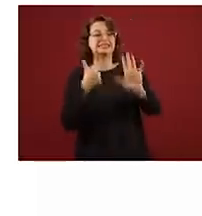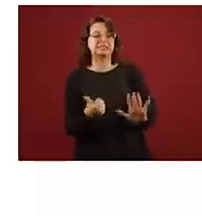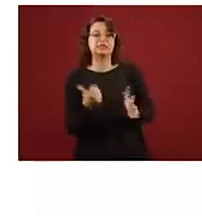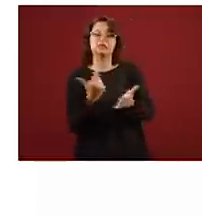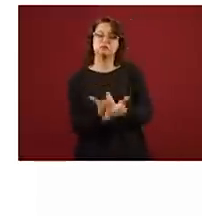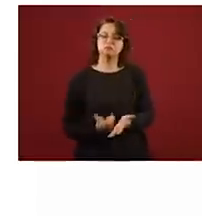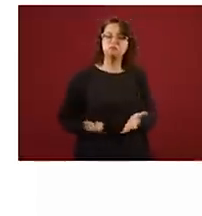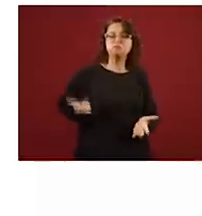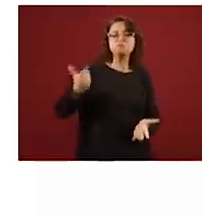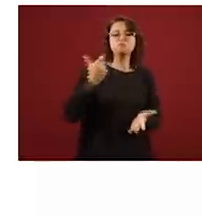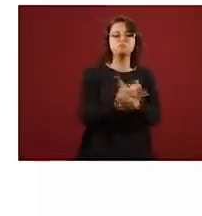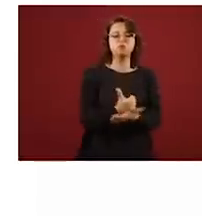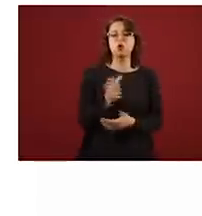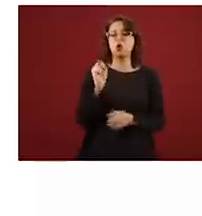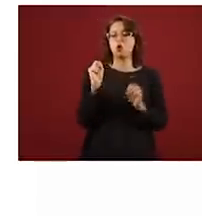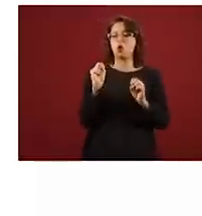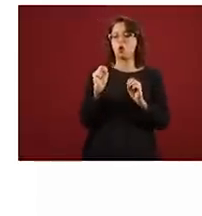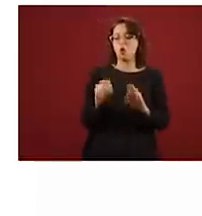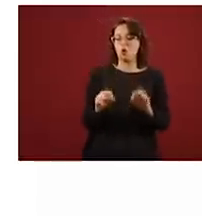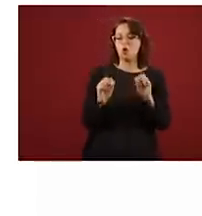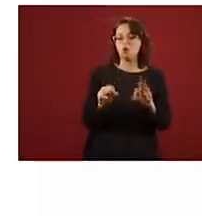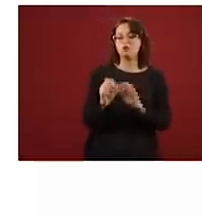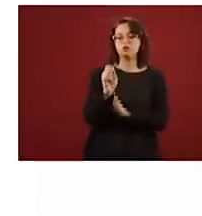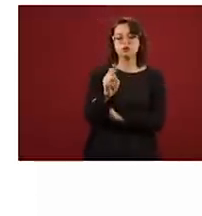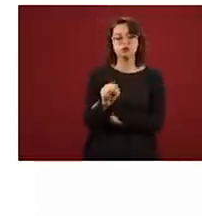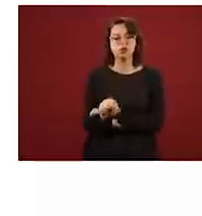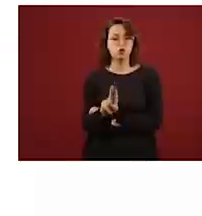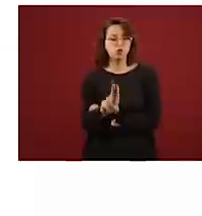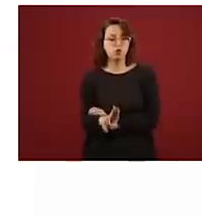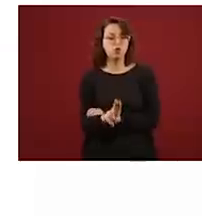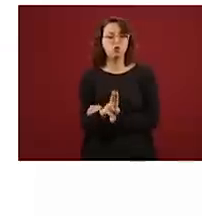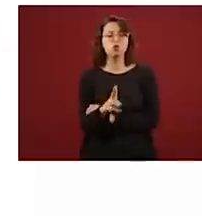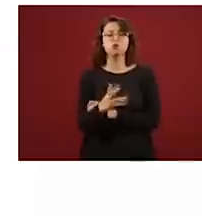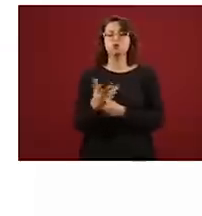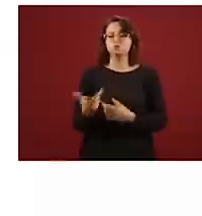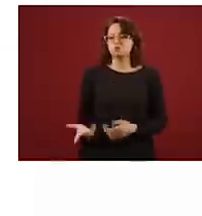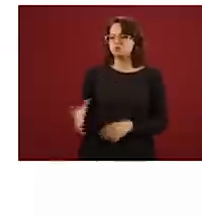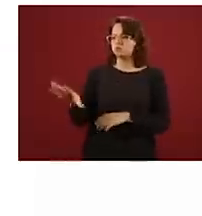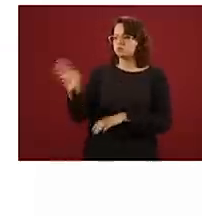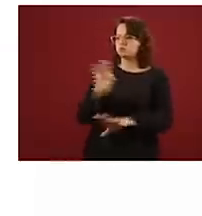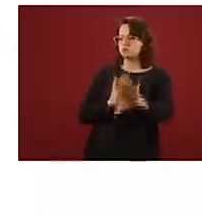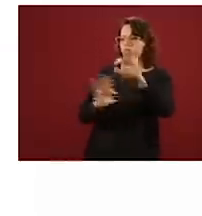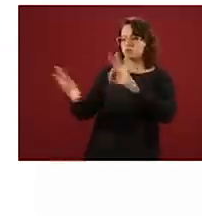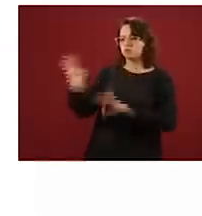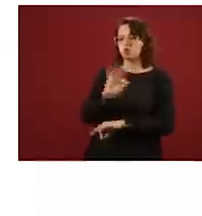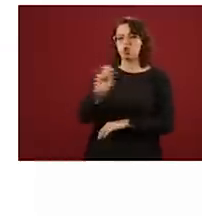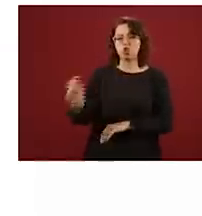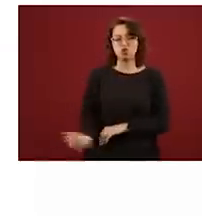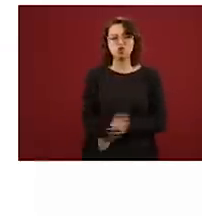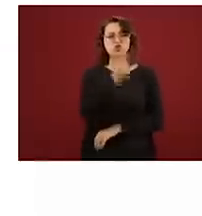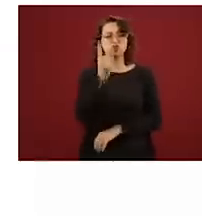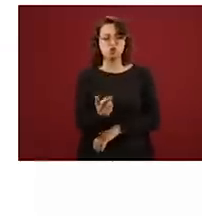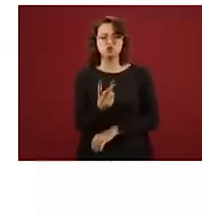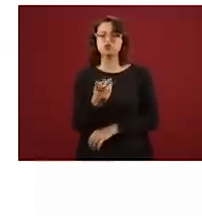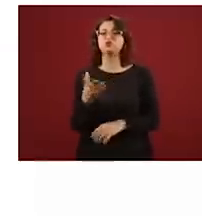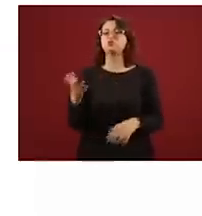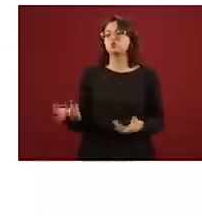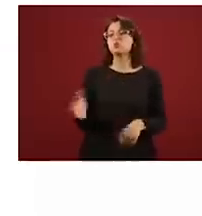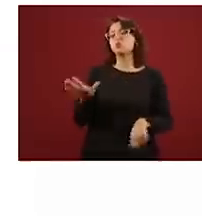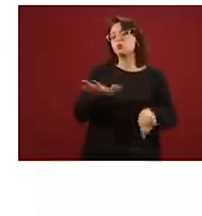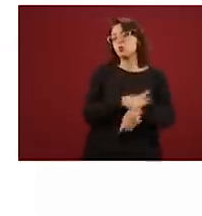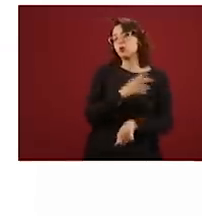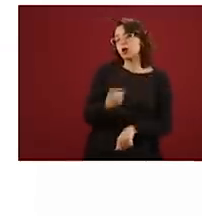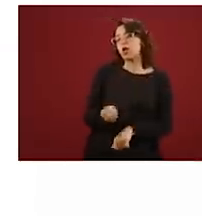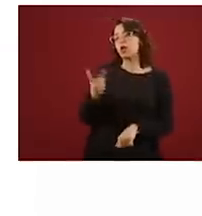cuales la oficina, repito, de las Naciones Unidas seleccionó 2 que presentaron propuestas por encima